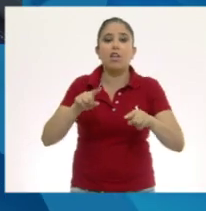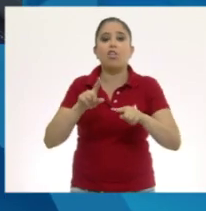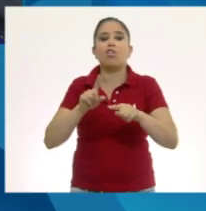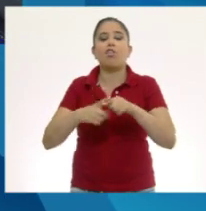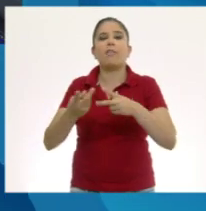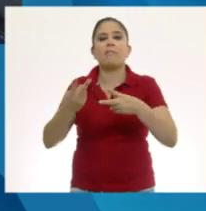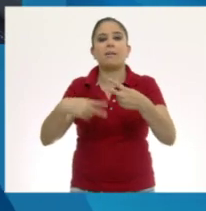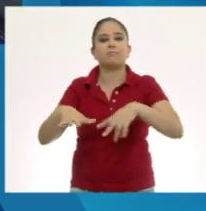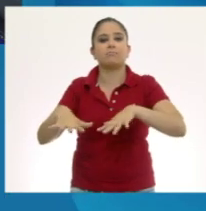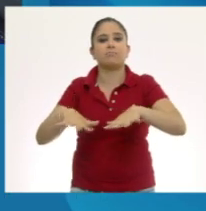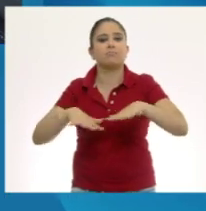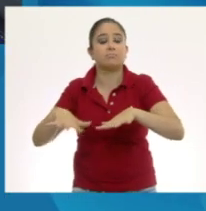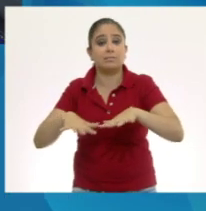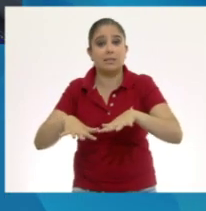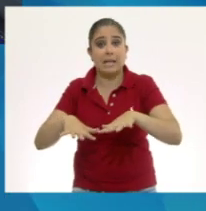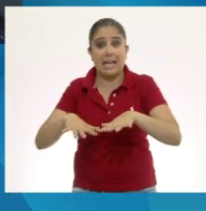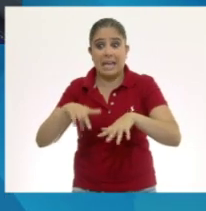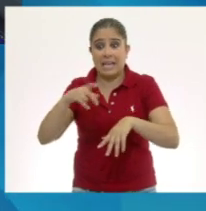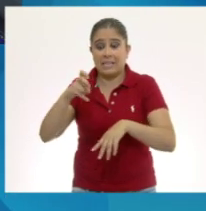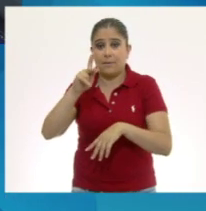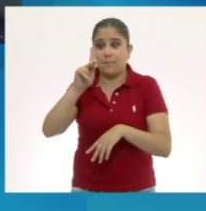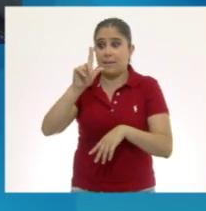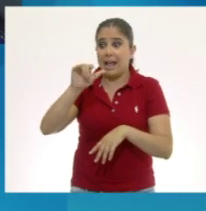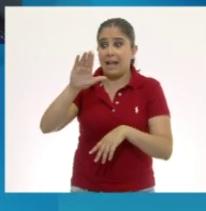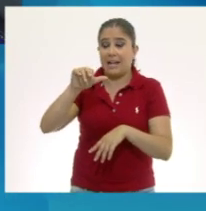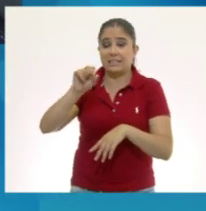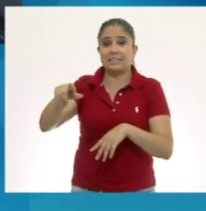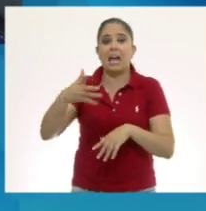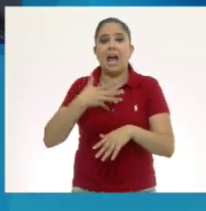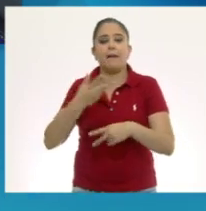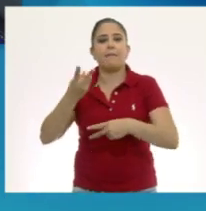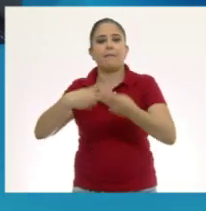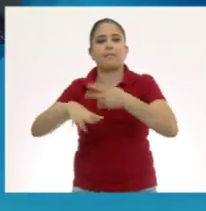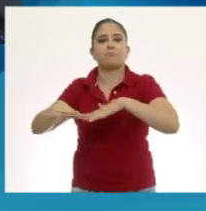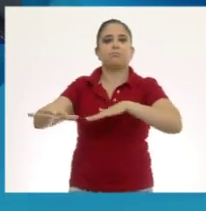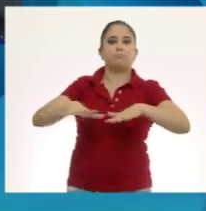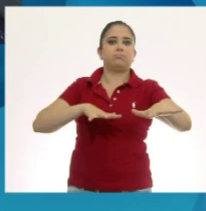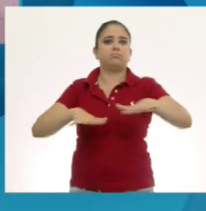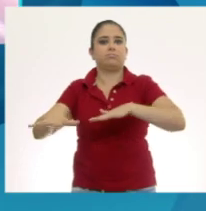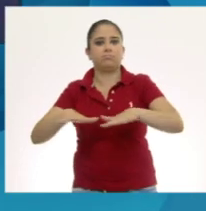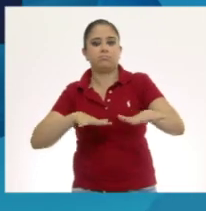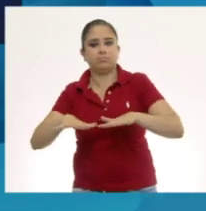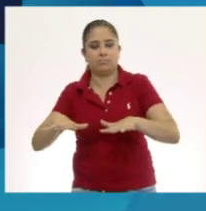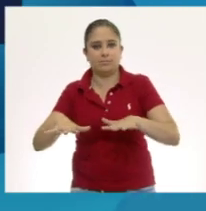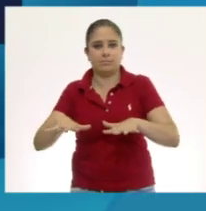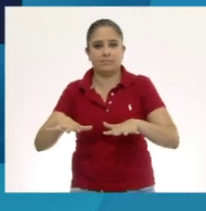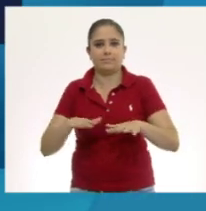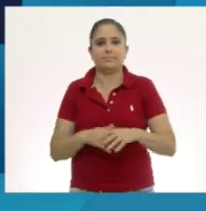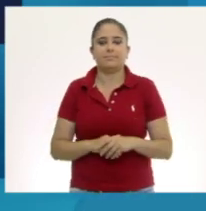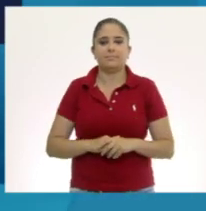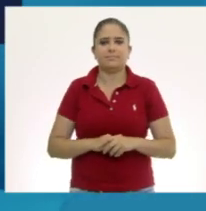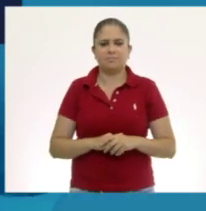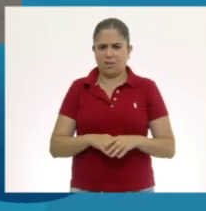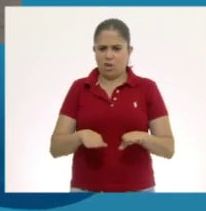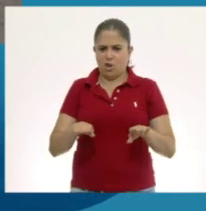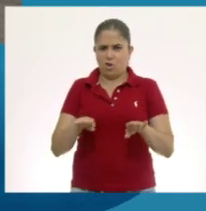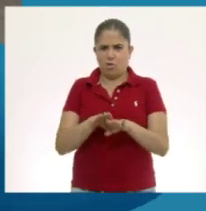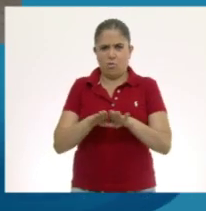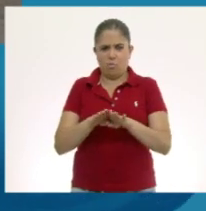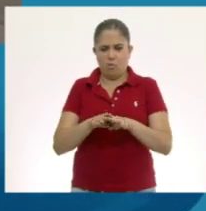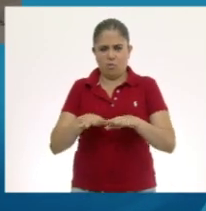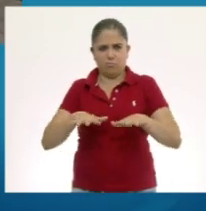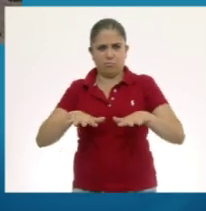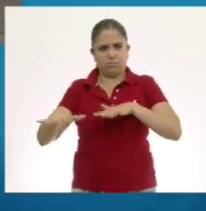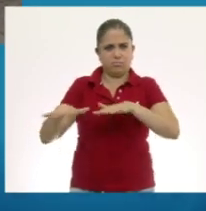tectónicas, porque en ellas se producen los movimientos que los originan. ¿Y cómo influyen las